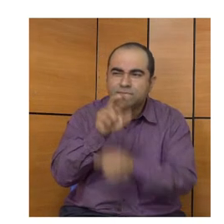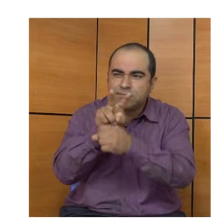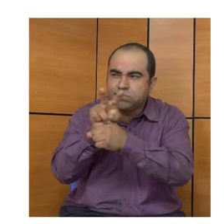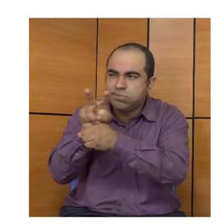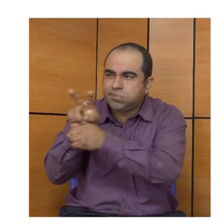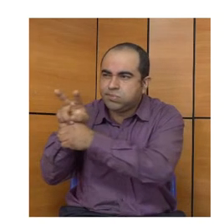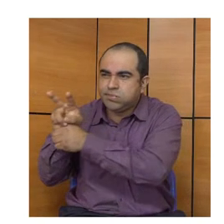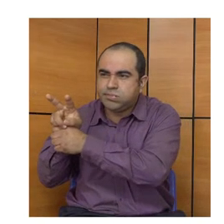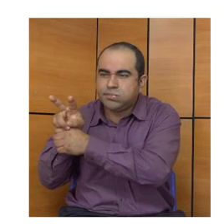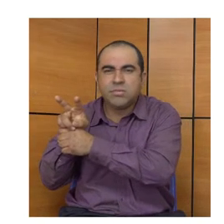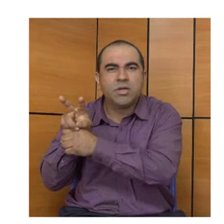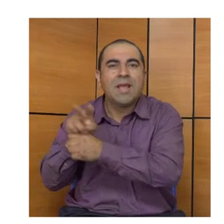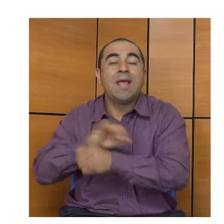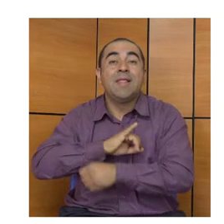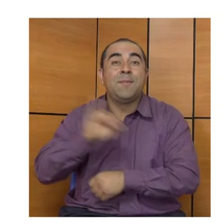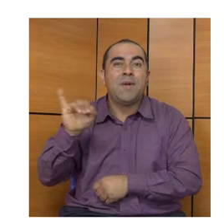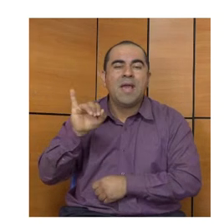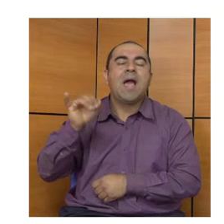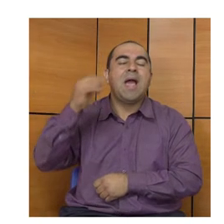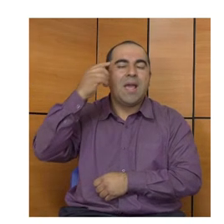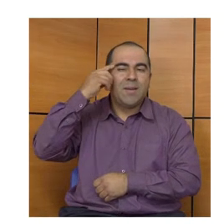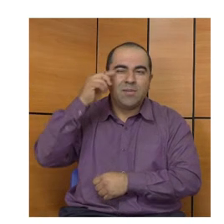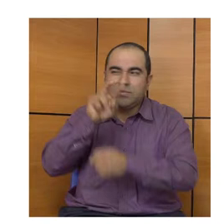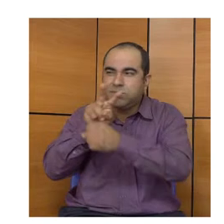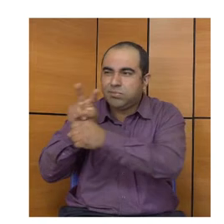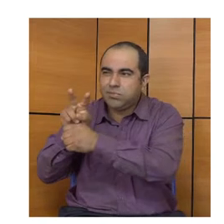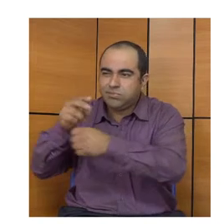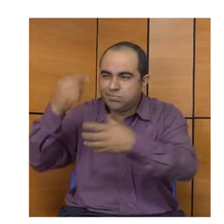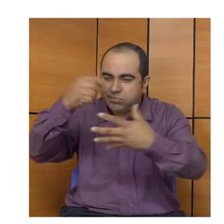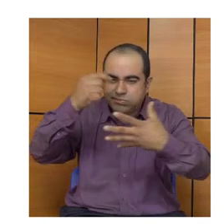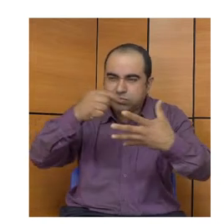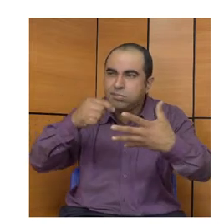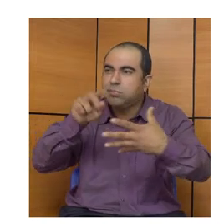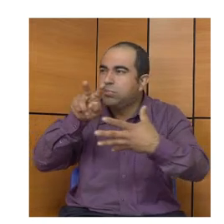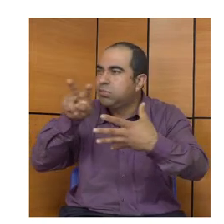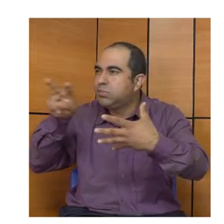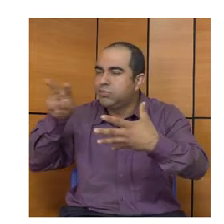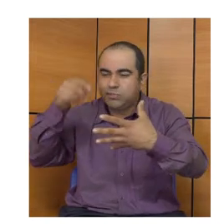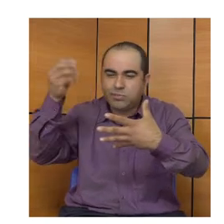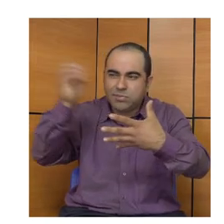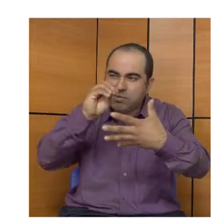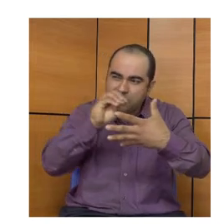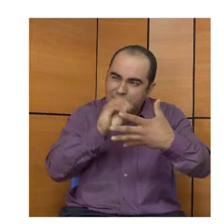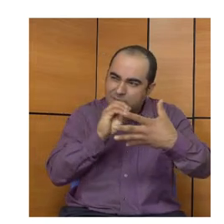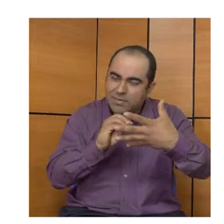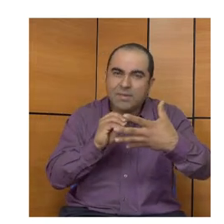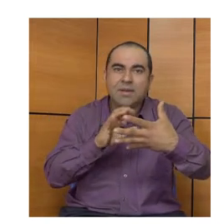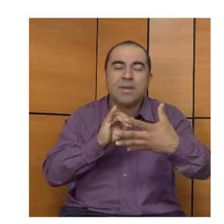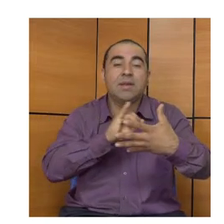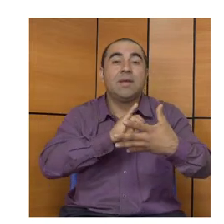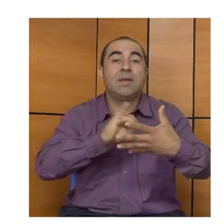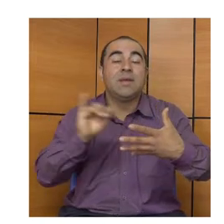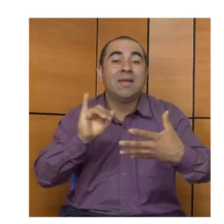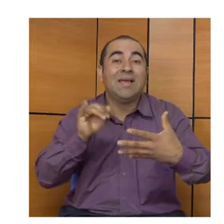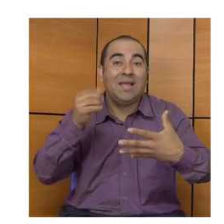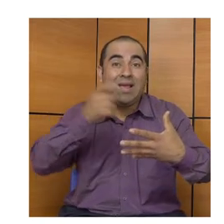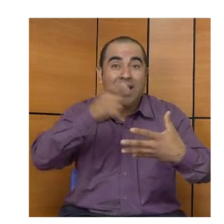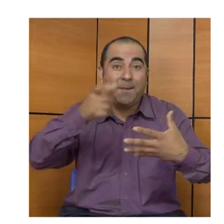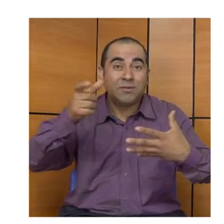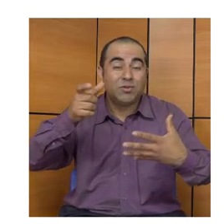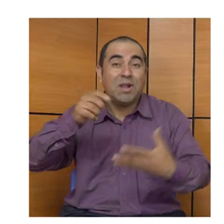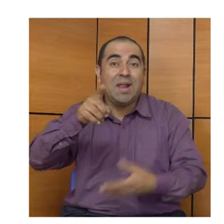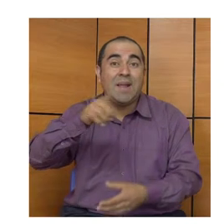Un poco, ¿cuál fue nuestra conclusión? En principio, encontramos que existe heterogeneidad, es decir, que las personas